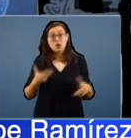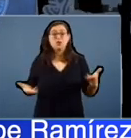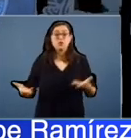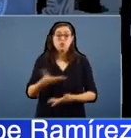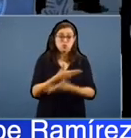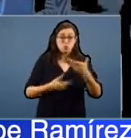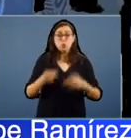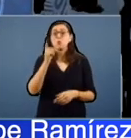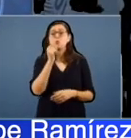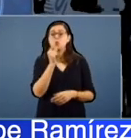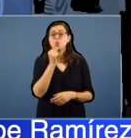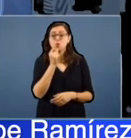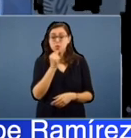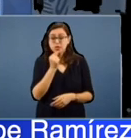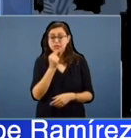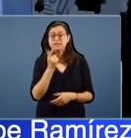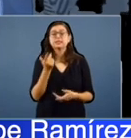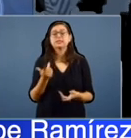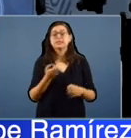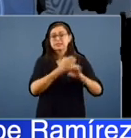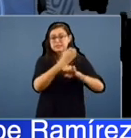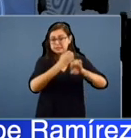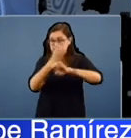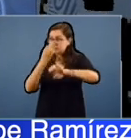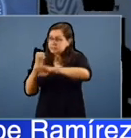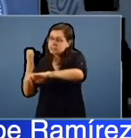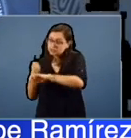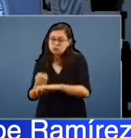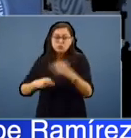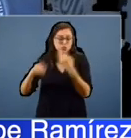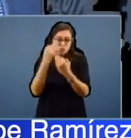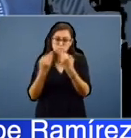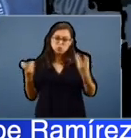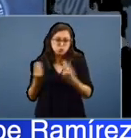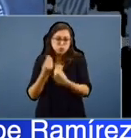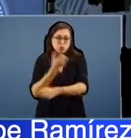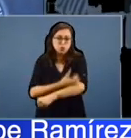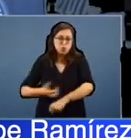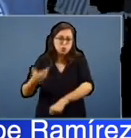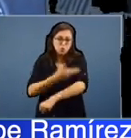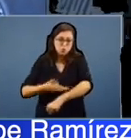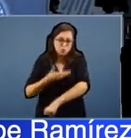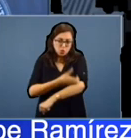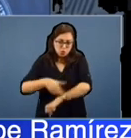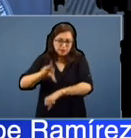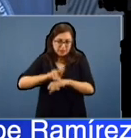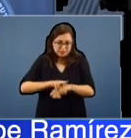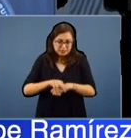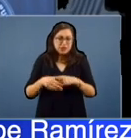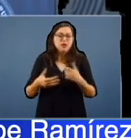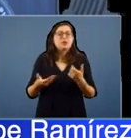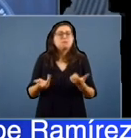diversas policías, los diversos cuerpos policíacos de las diversas entidades federativas, y en ese sentido creo que